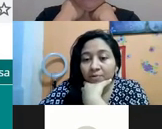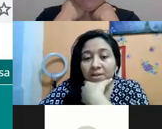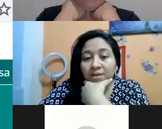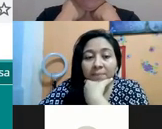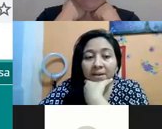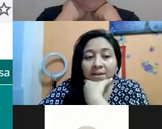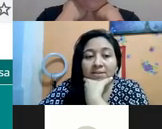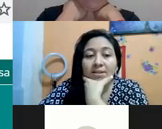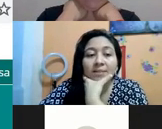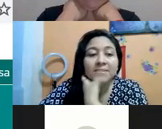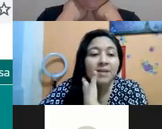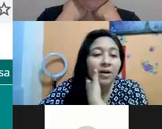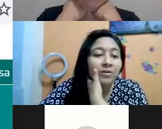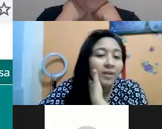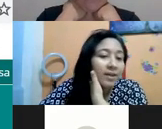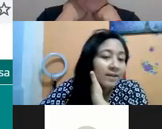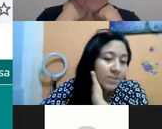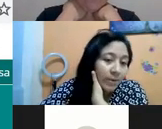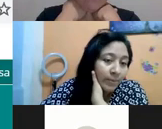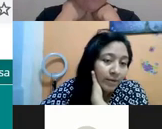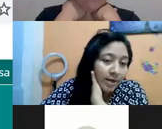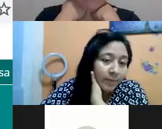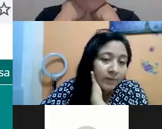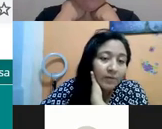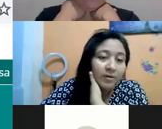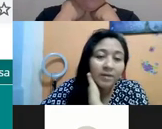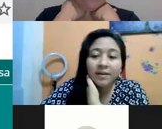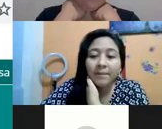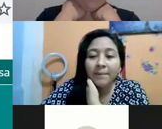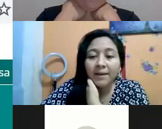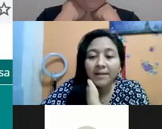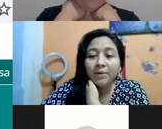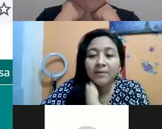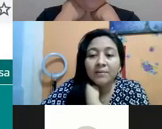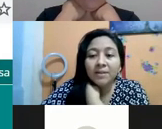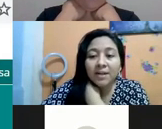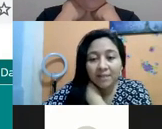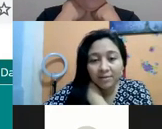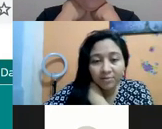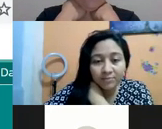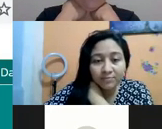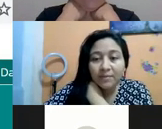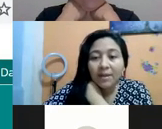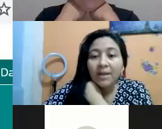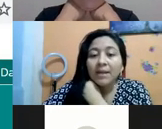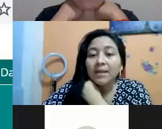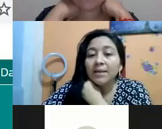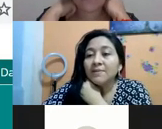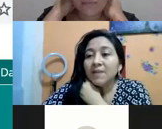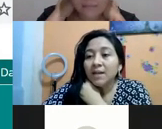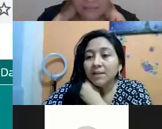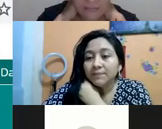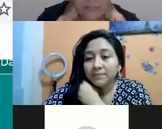Pongo siguiente página y me sale la otra. En este sí voy a poner la respuesta correcta, que es página. Voy a terminar intento. Y